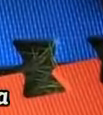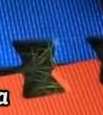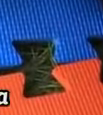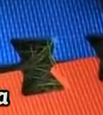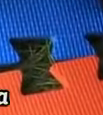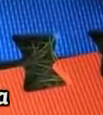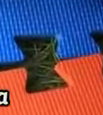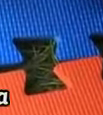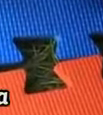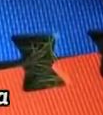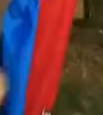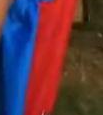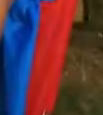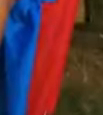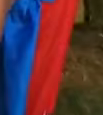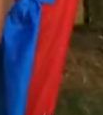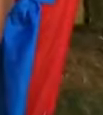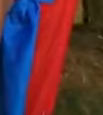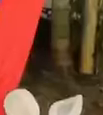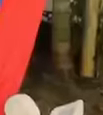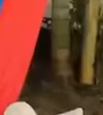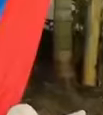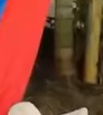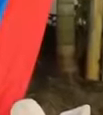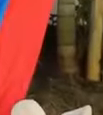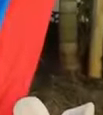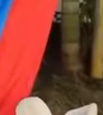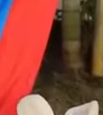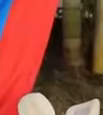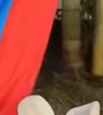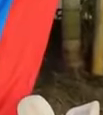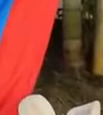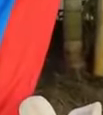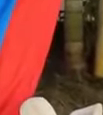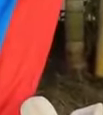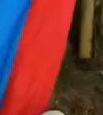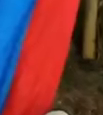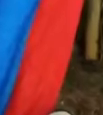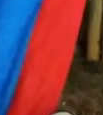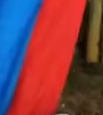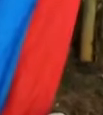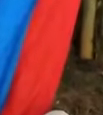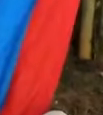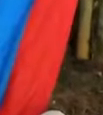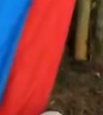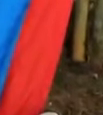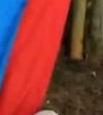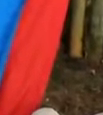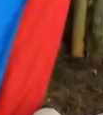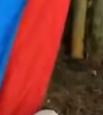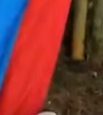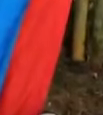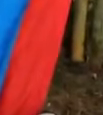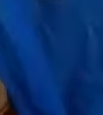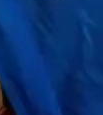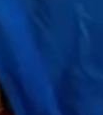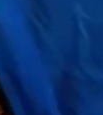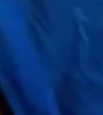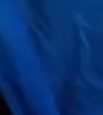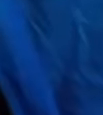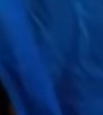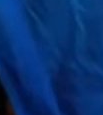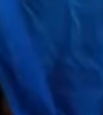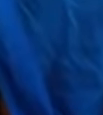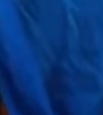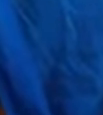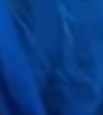Y cuando el bicho se muera y acabe esta pesadilla, declarar un día al año, Día